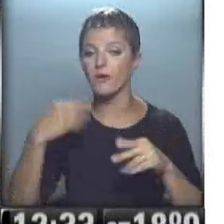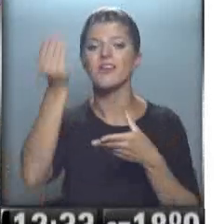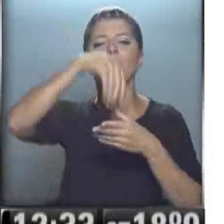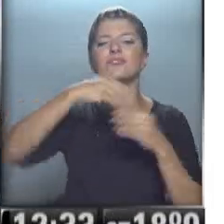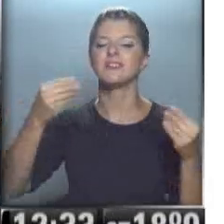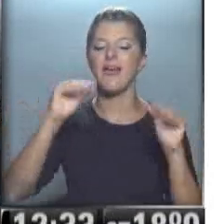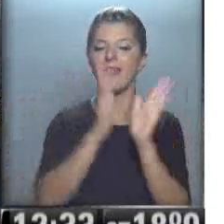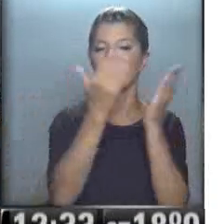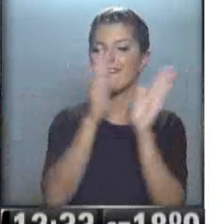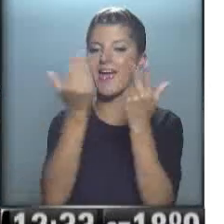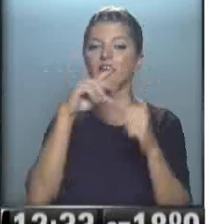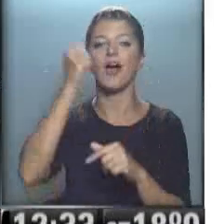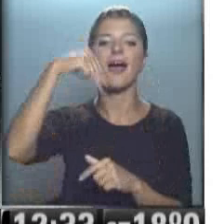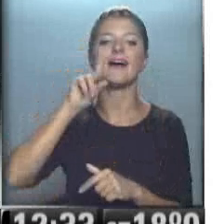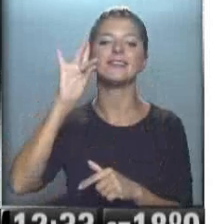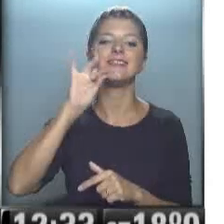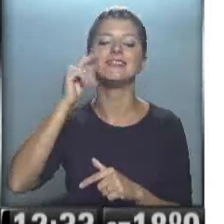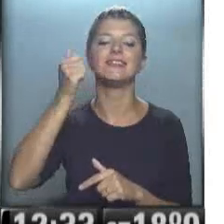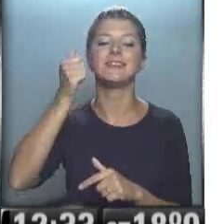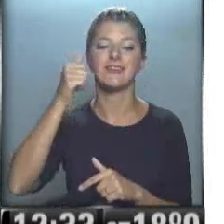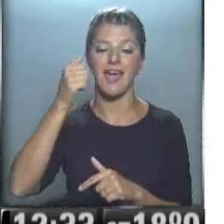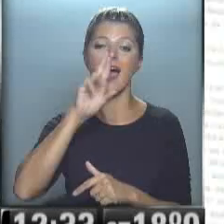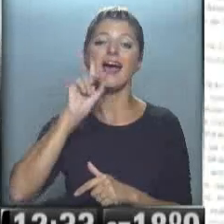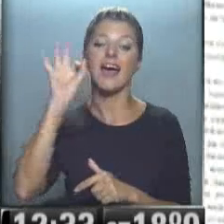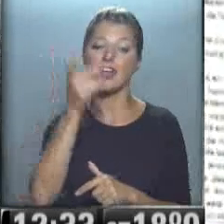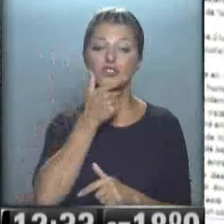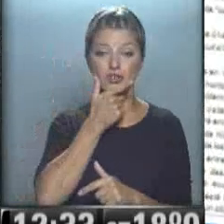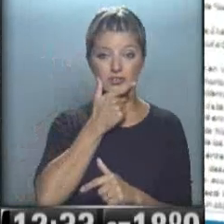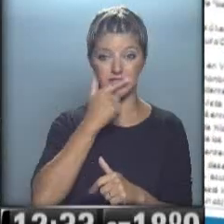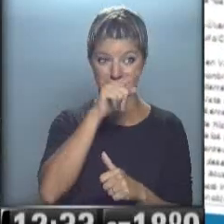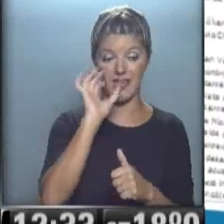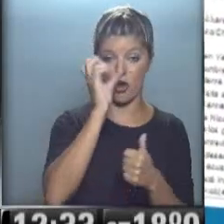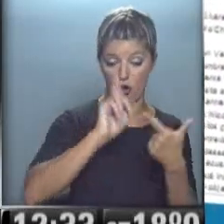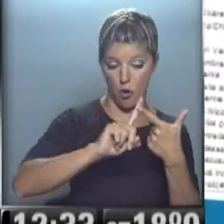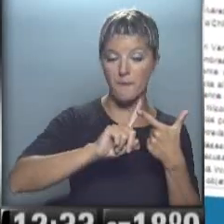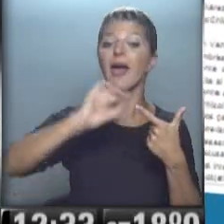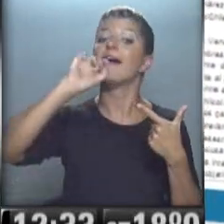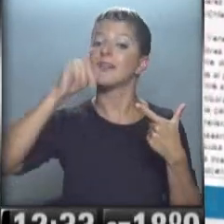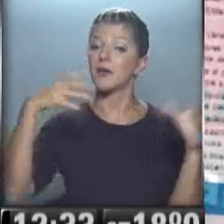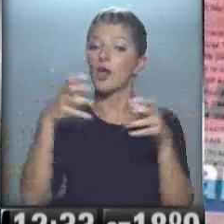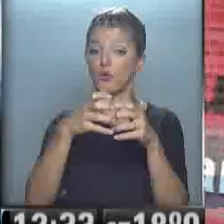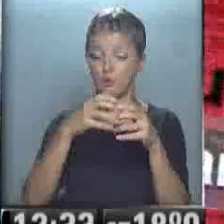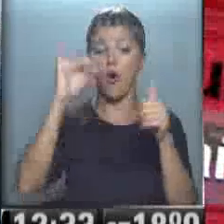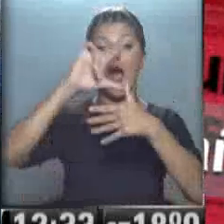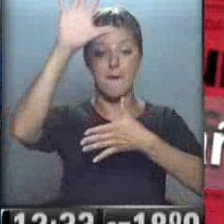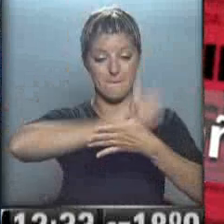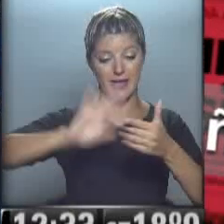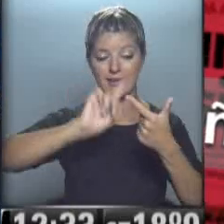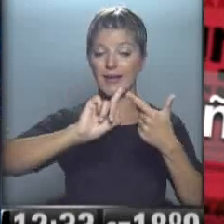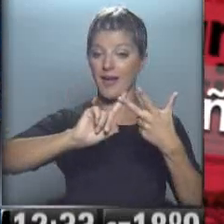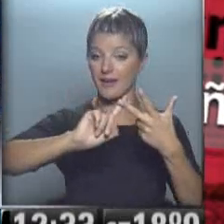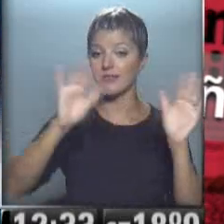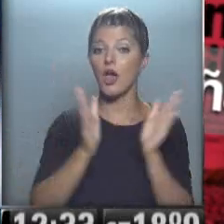diarios la asociación colombiana de editores de diarios y medios informativos así como al grupo de diarios América y el grupo